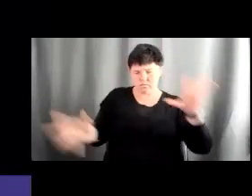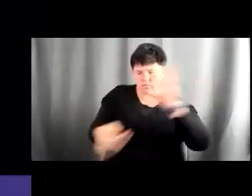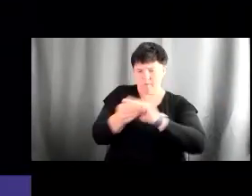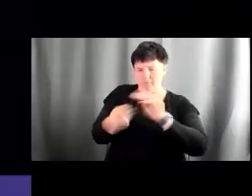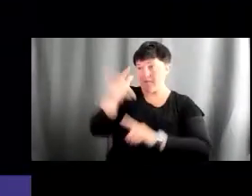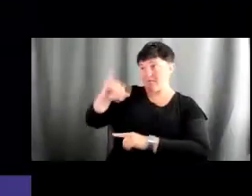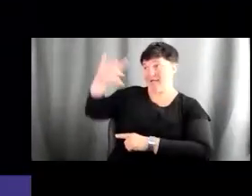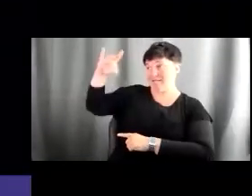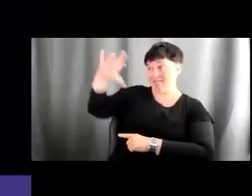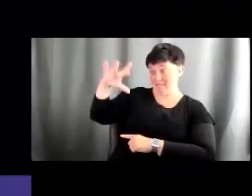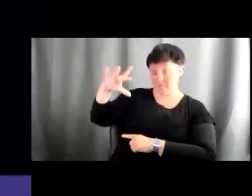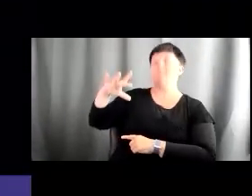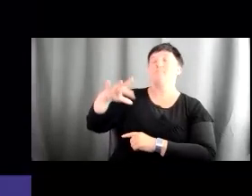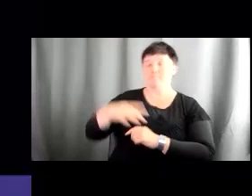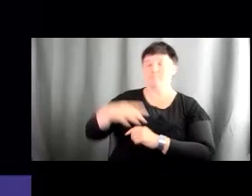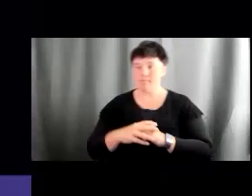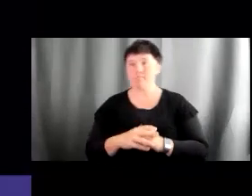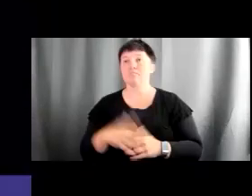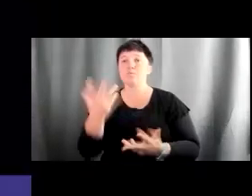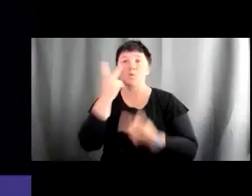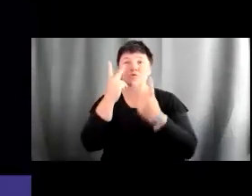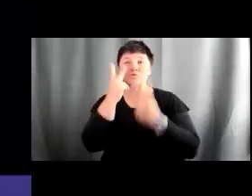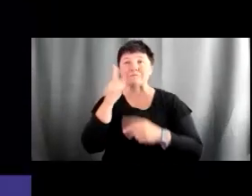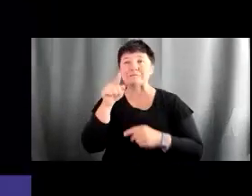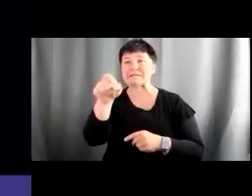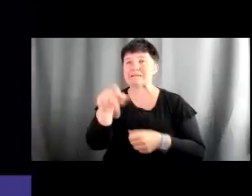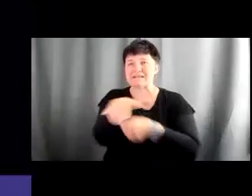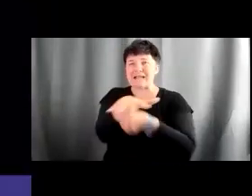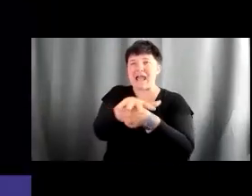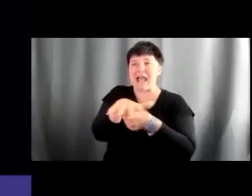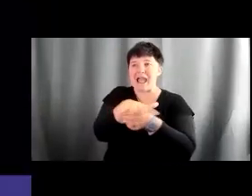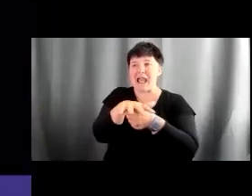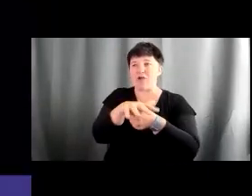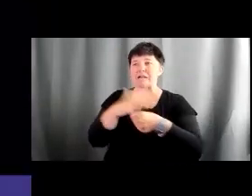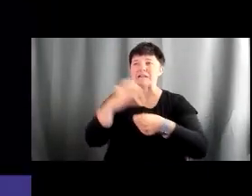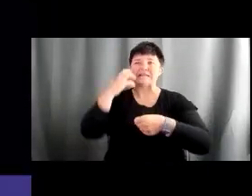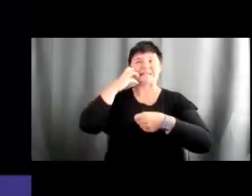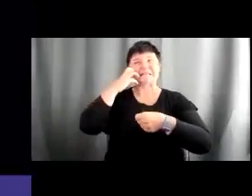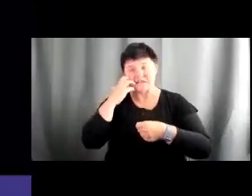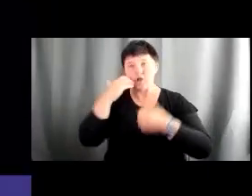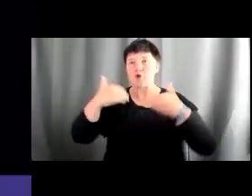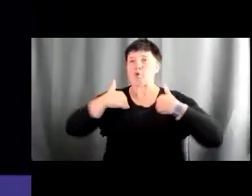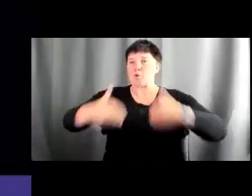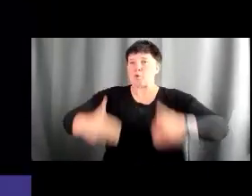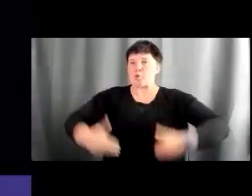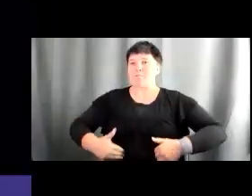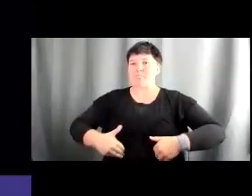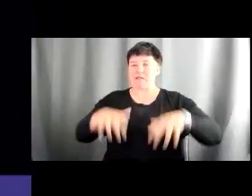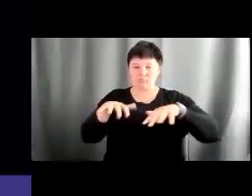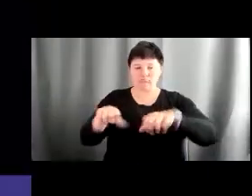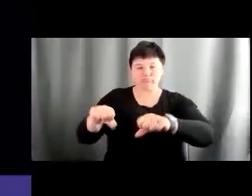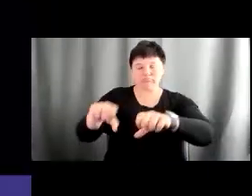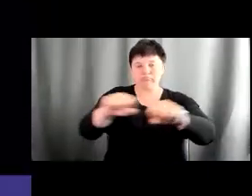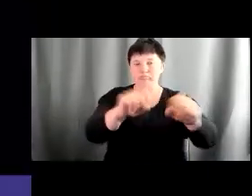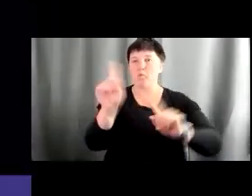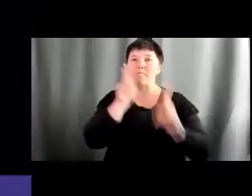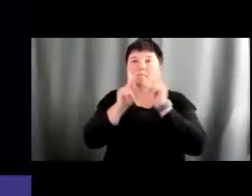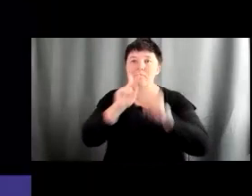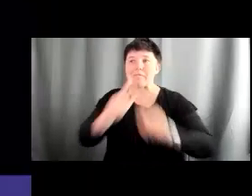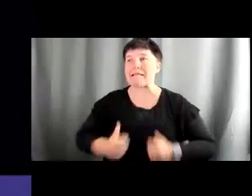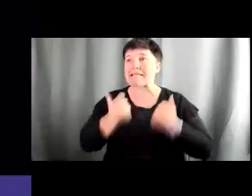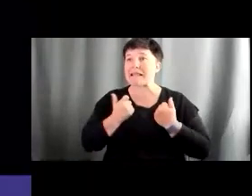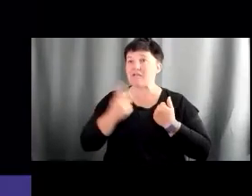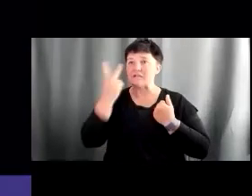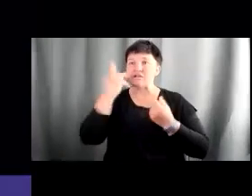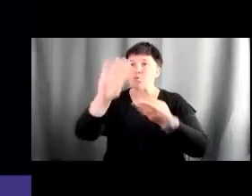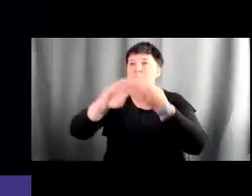lo que están viendo aquí son nuestras zonas de asentamientos humanos densos. Aquí pueden ver dónde destacan las ciudades.